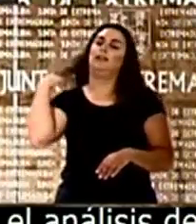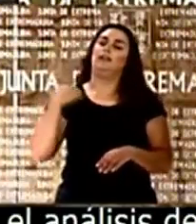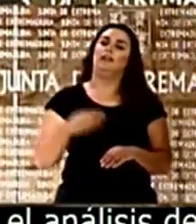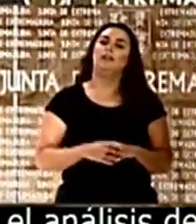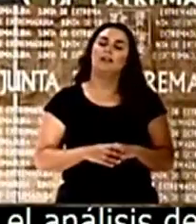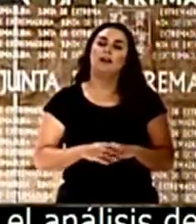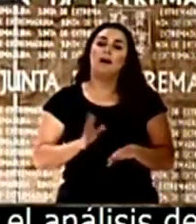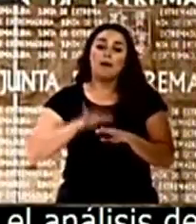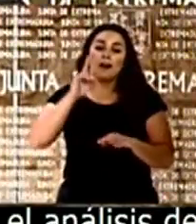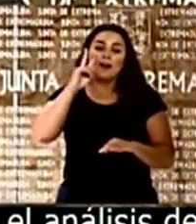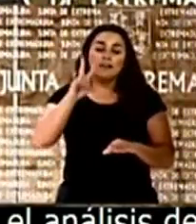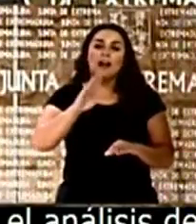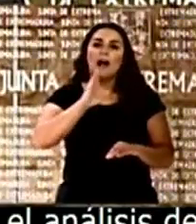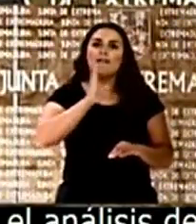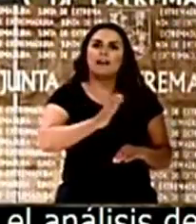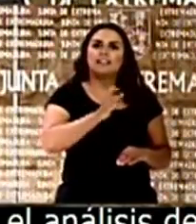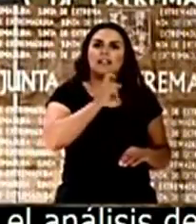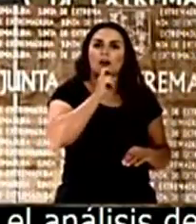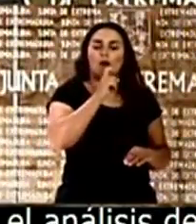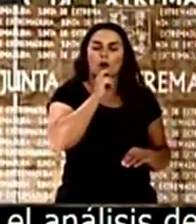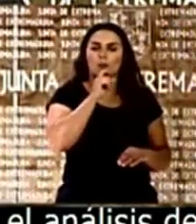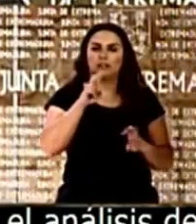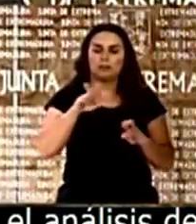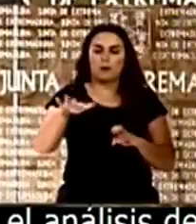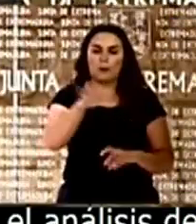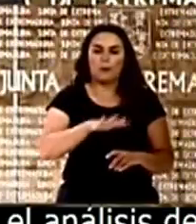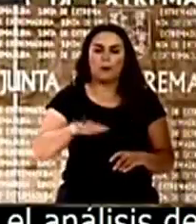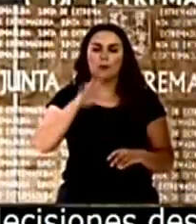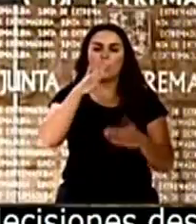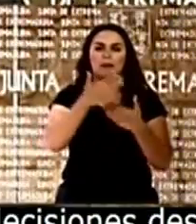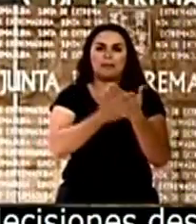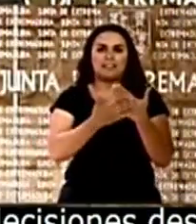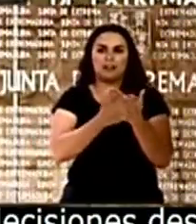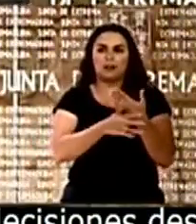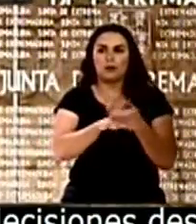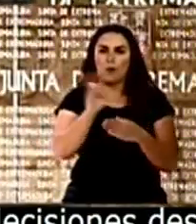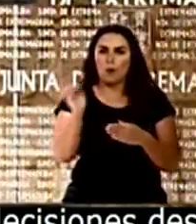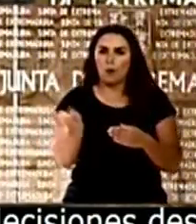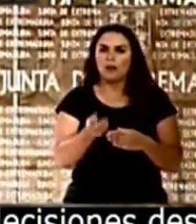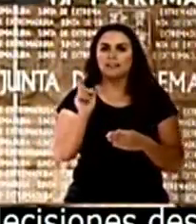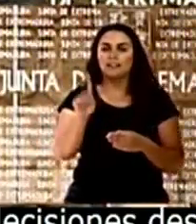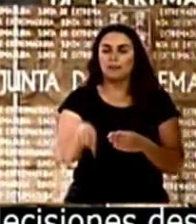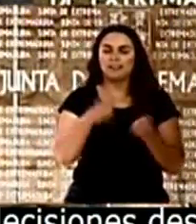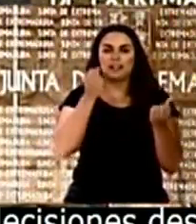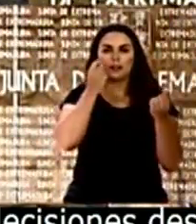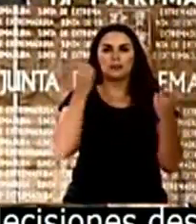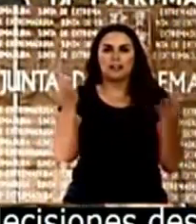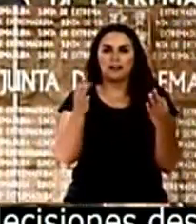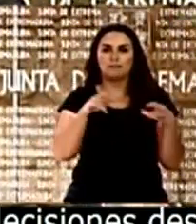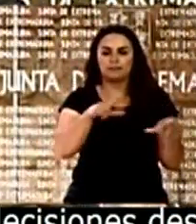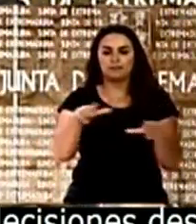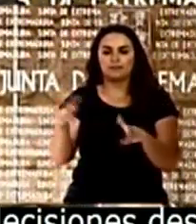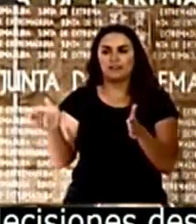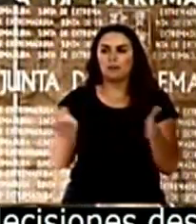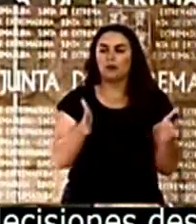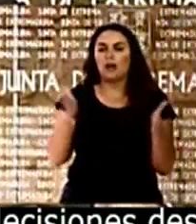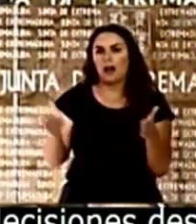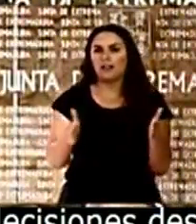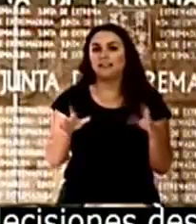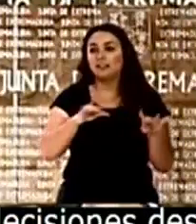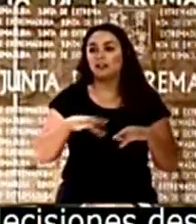el impacto de la toma de decisiones desde el punto de vista demográfico por las distintas administraciones, teniendo en cuenta escenarios temporales y territoriales